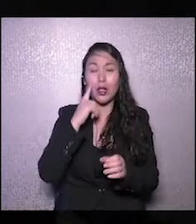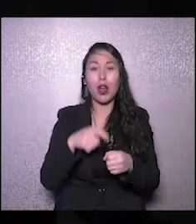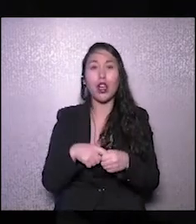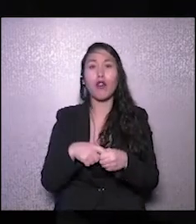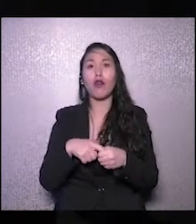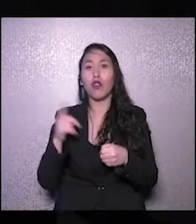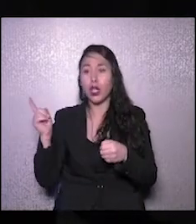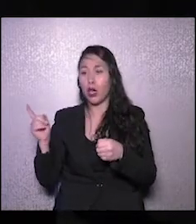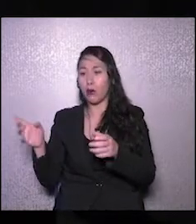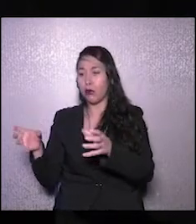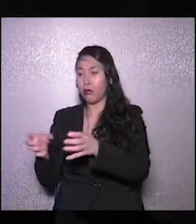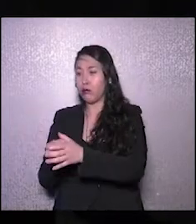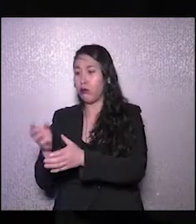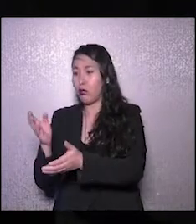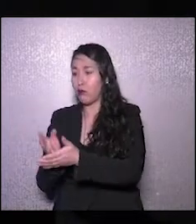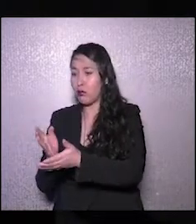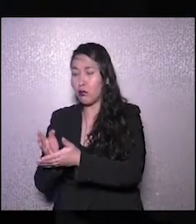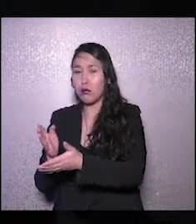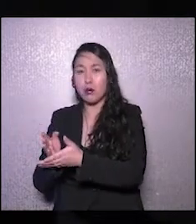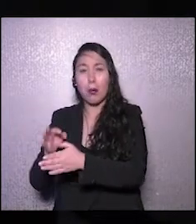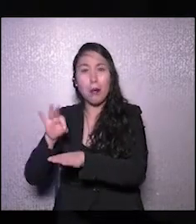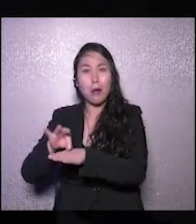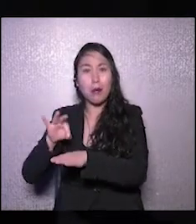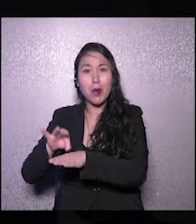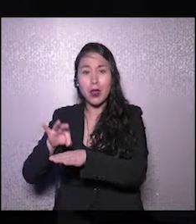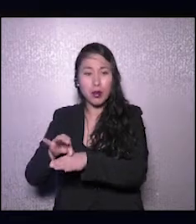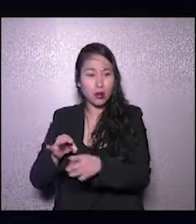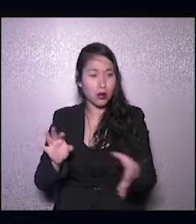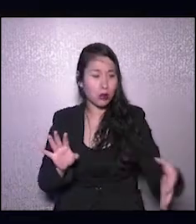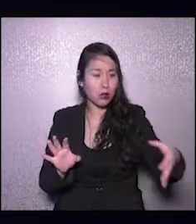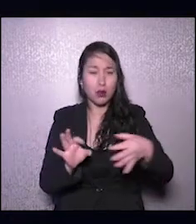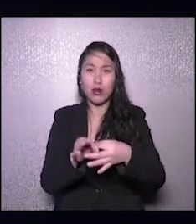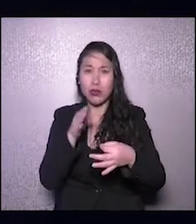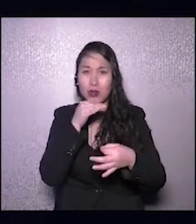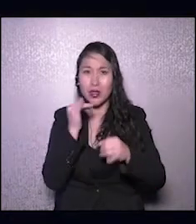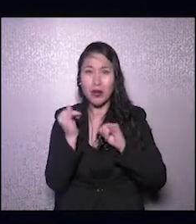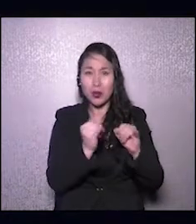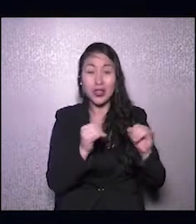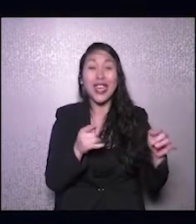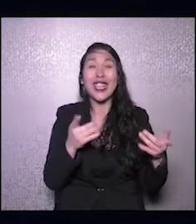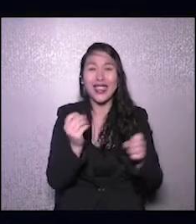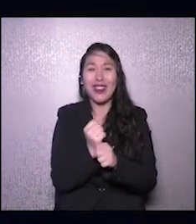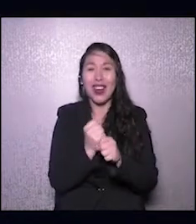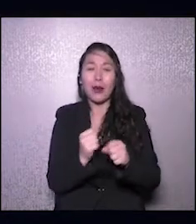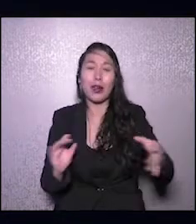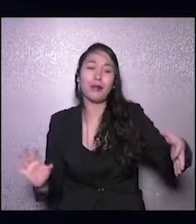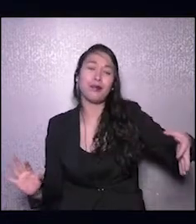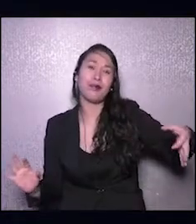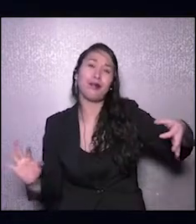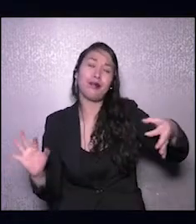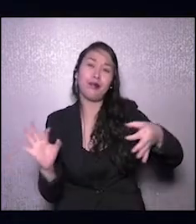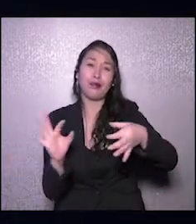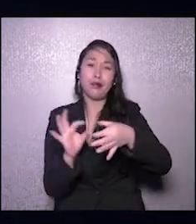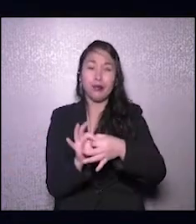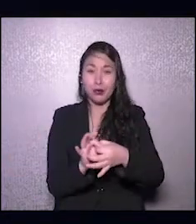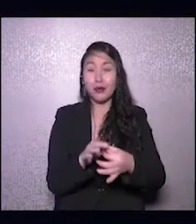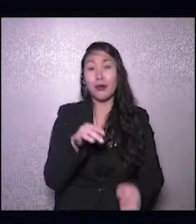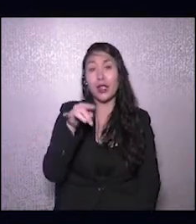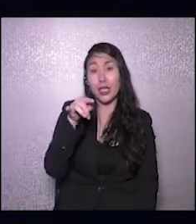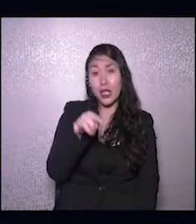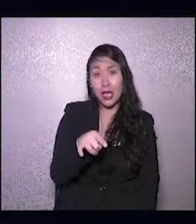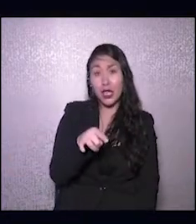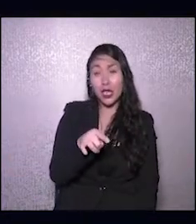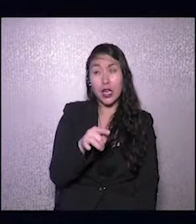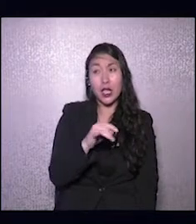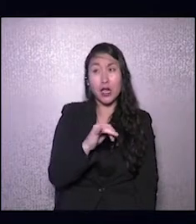registro clínico electrónico. Esto hay que trabajar para que sea interoperable y podamos entregárselo a los sistemas de soporte a la toma de decisión y ayudar a los clínicos a